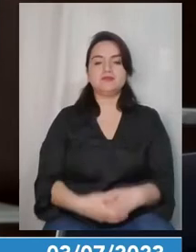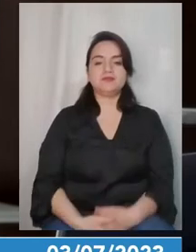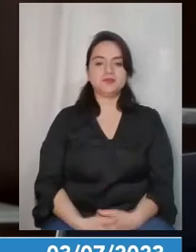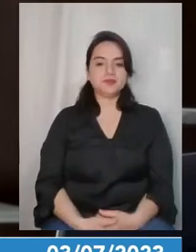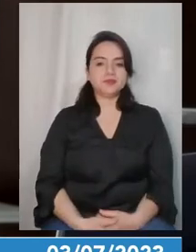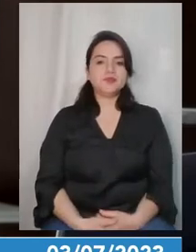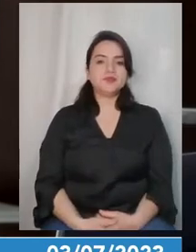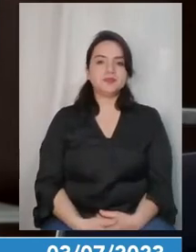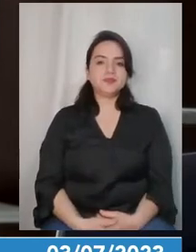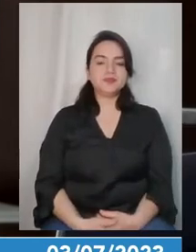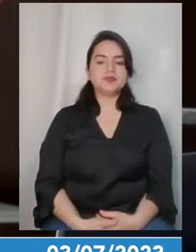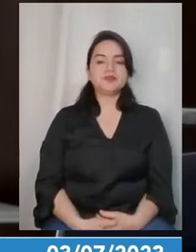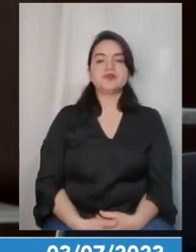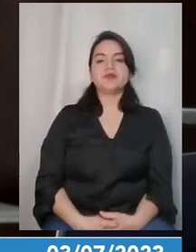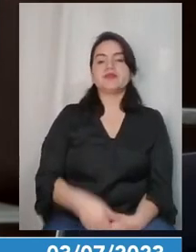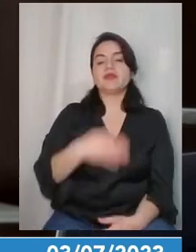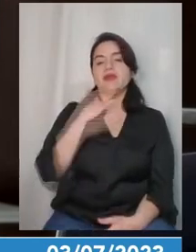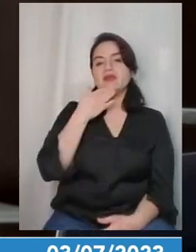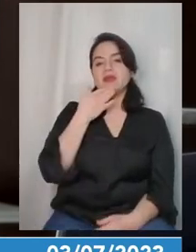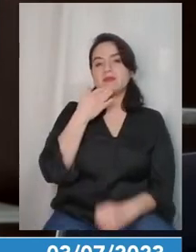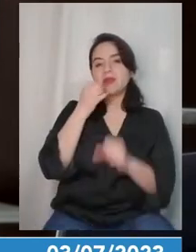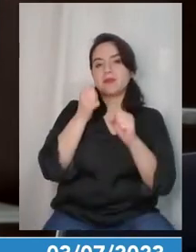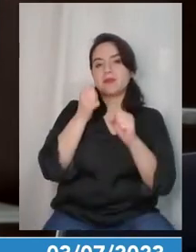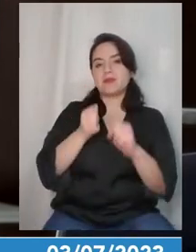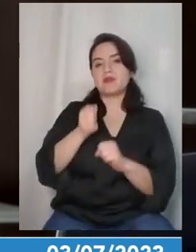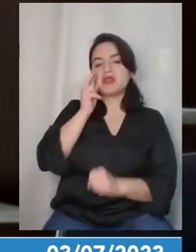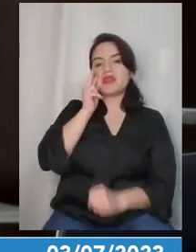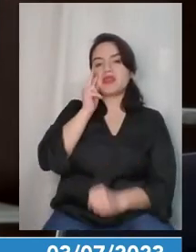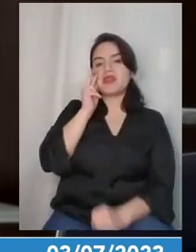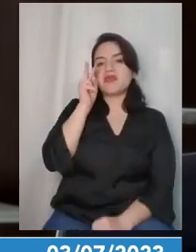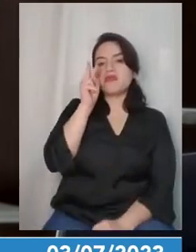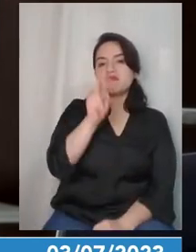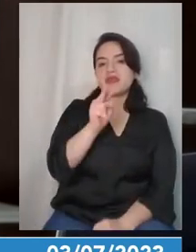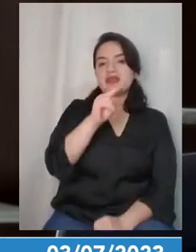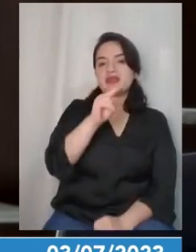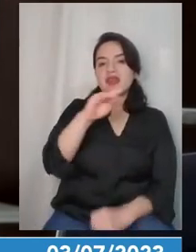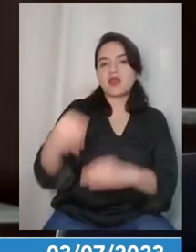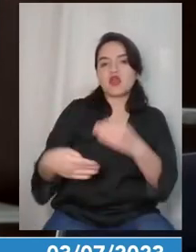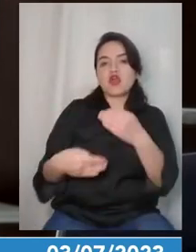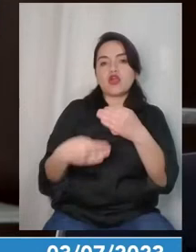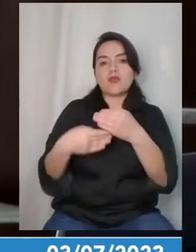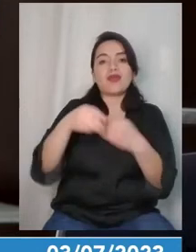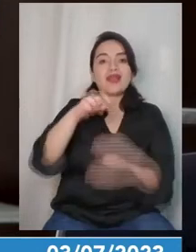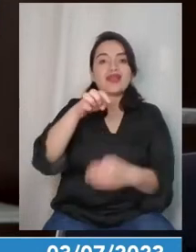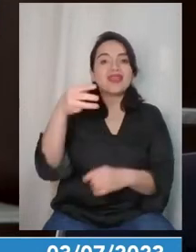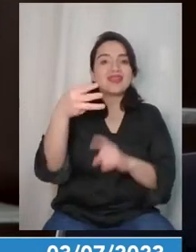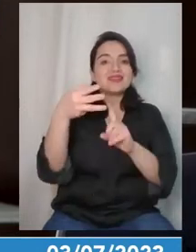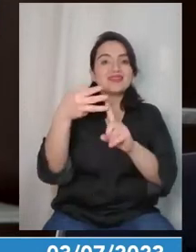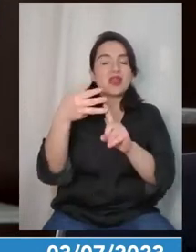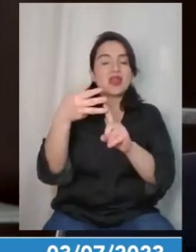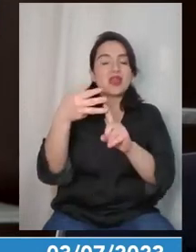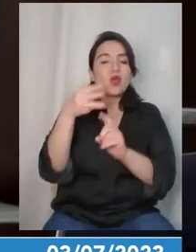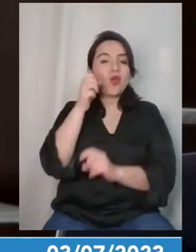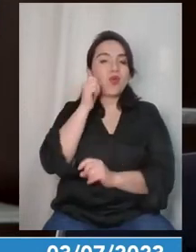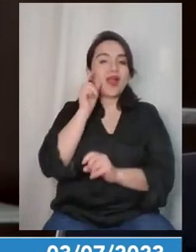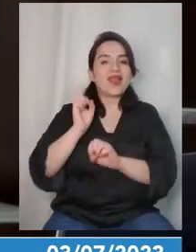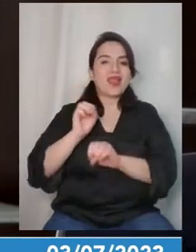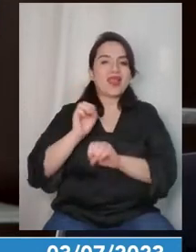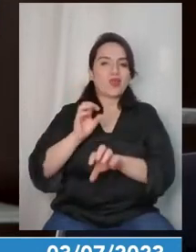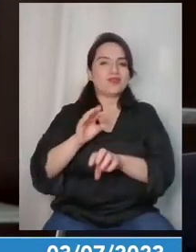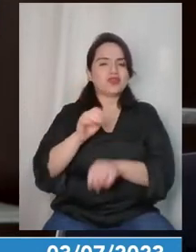Asimismo, podemos ver que se incorpora un tercer elemento, que es la educación. Creemos que la educación es fundamental para